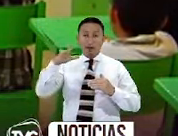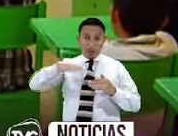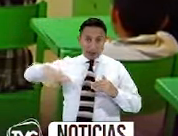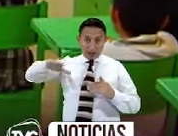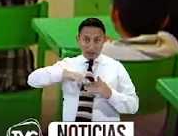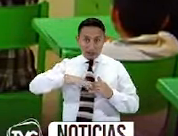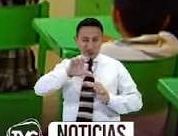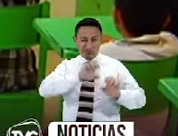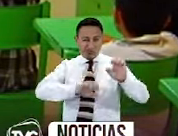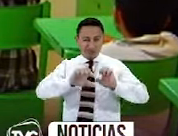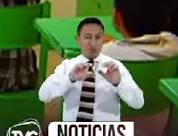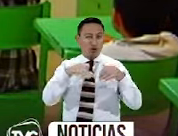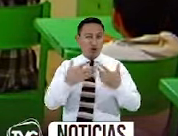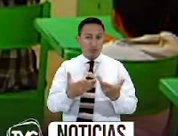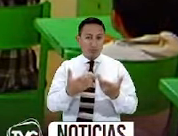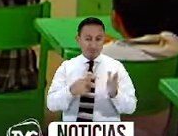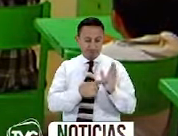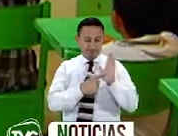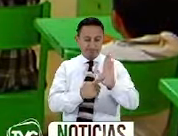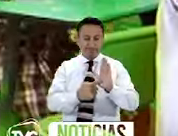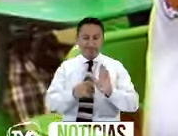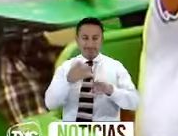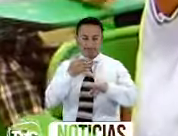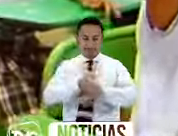en breve de qué se trata.